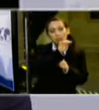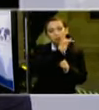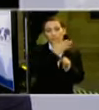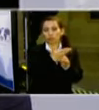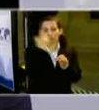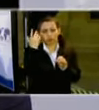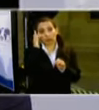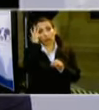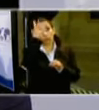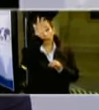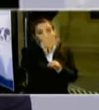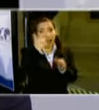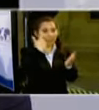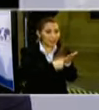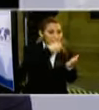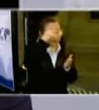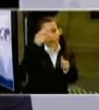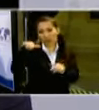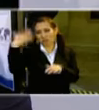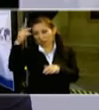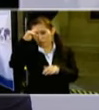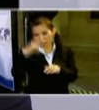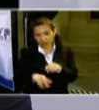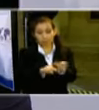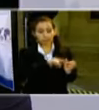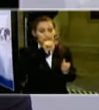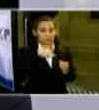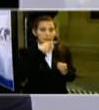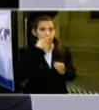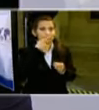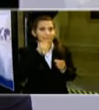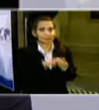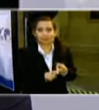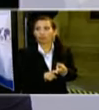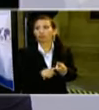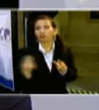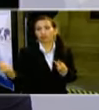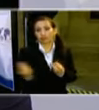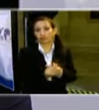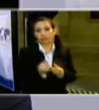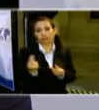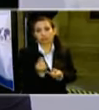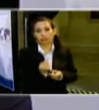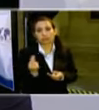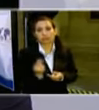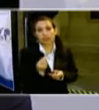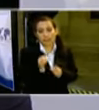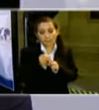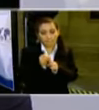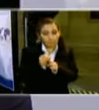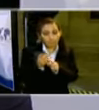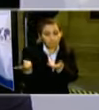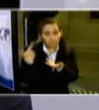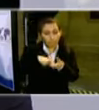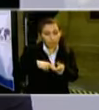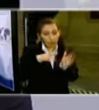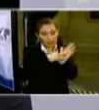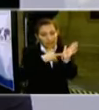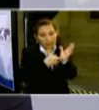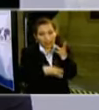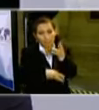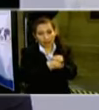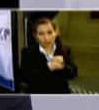muchas expectativas dentro y fuera de México. Luego se hablaba de la necesidad de incluir un principio adicional